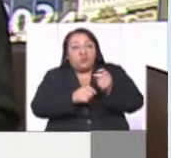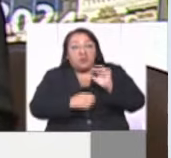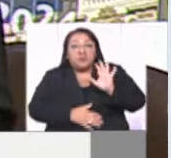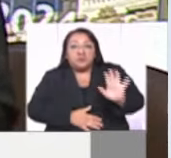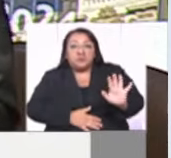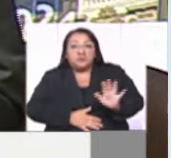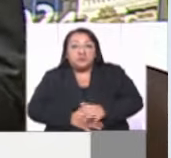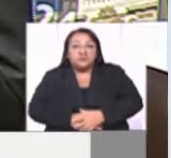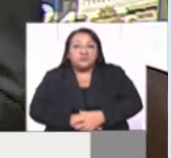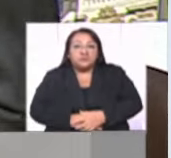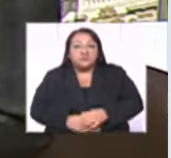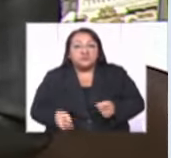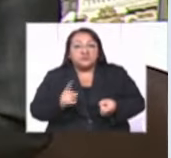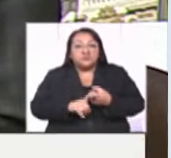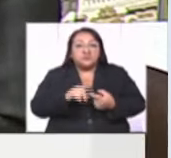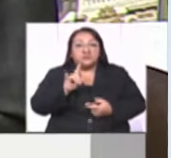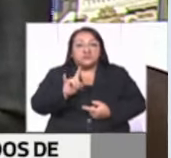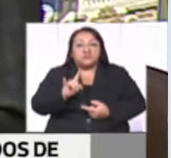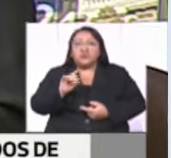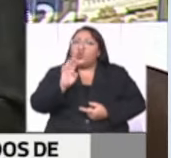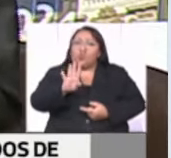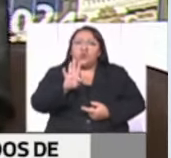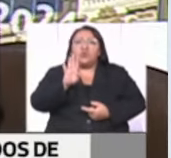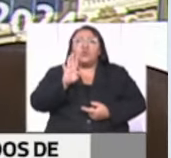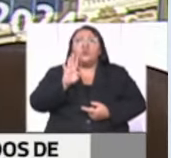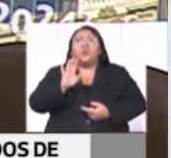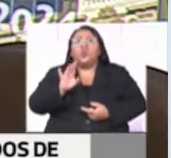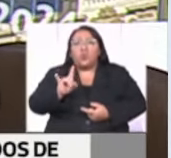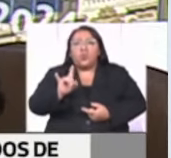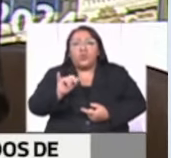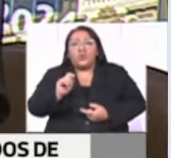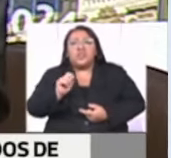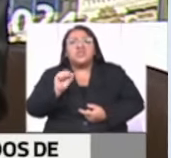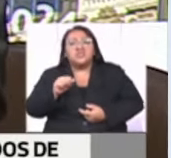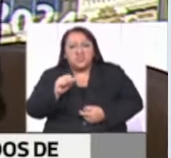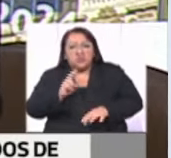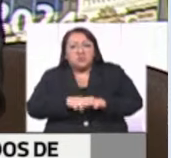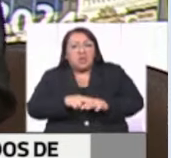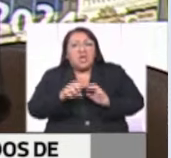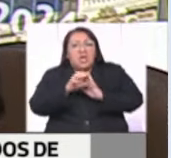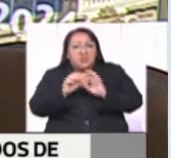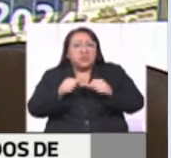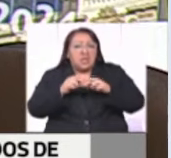previsional hasta 4 UITs resulta